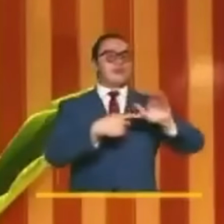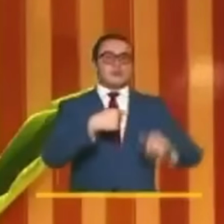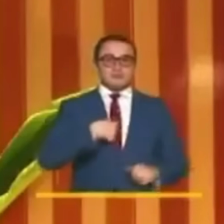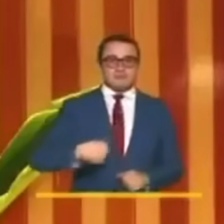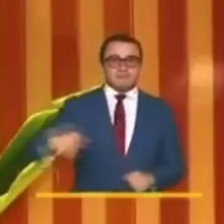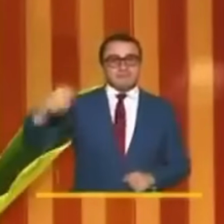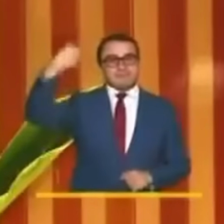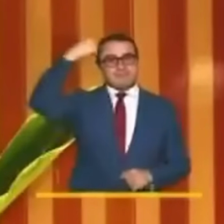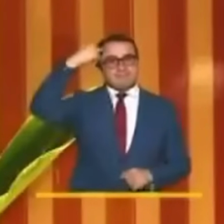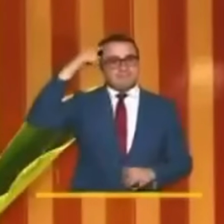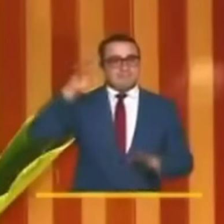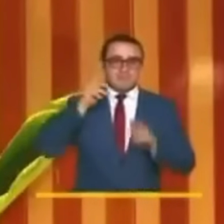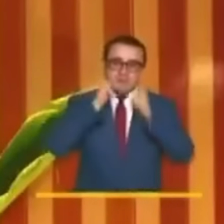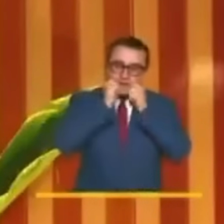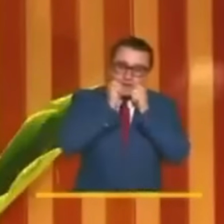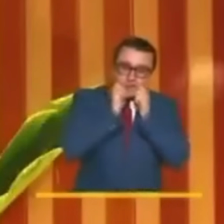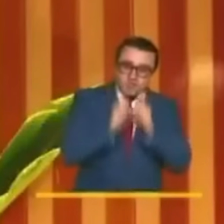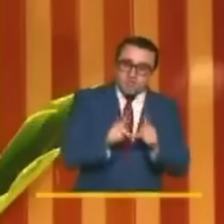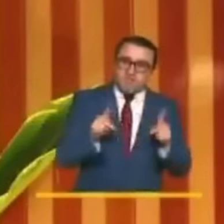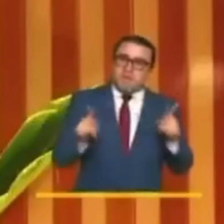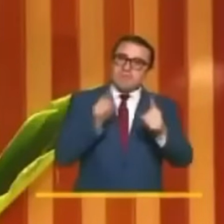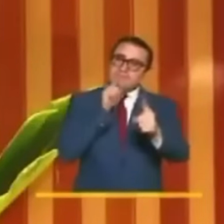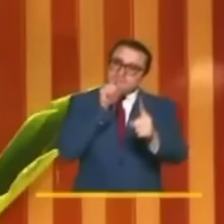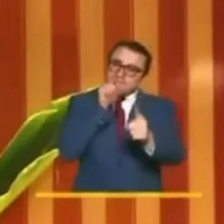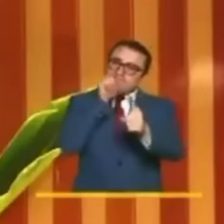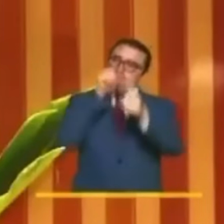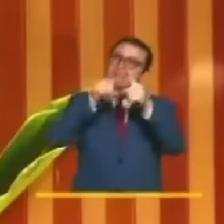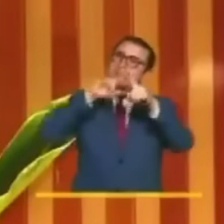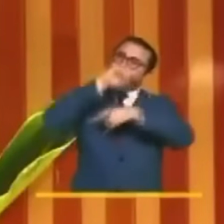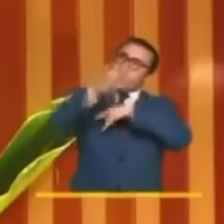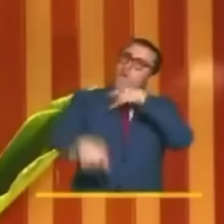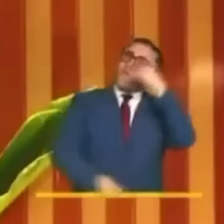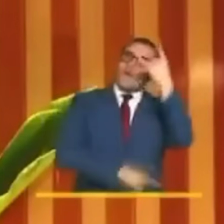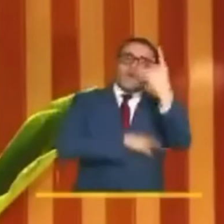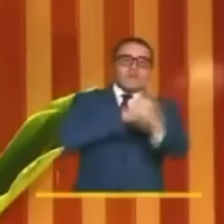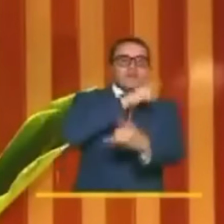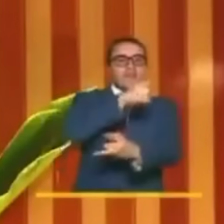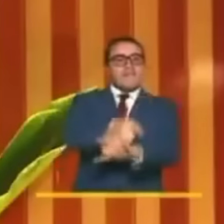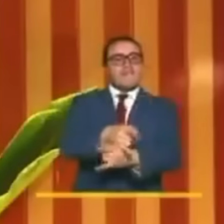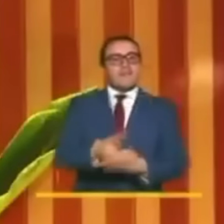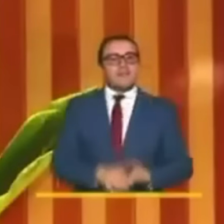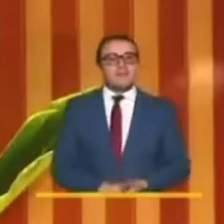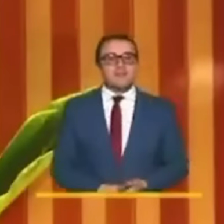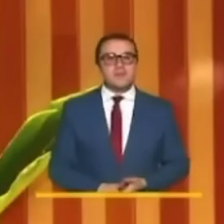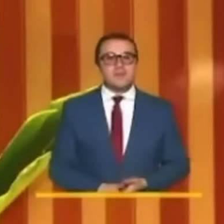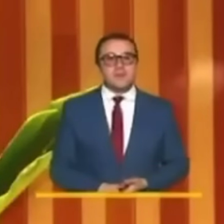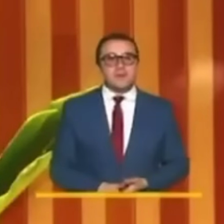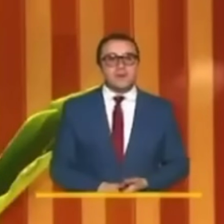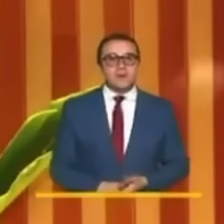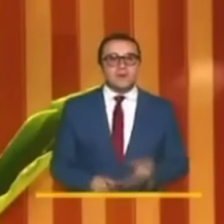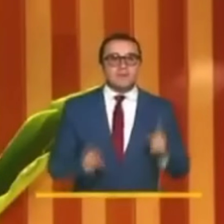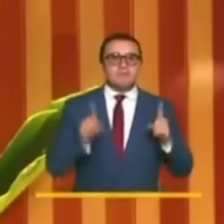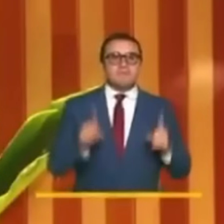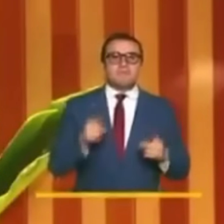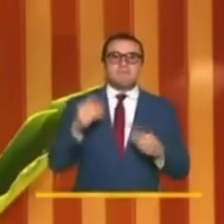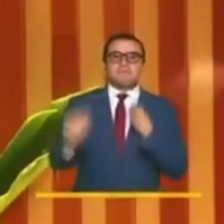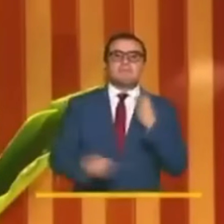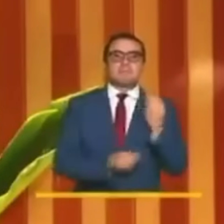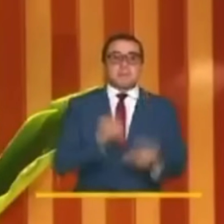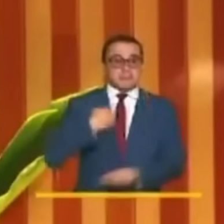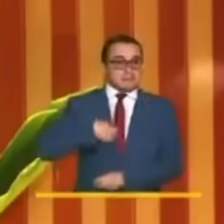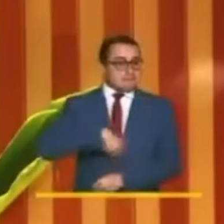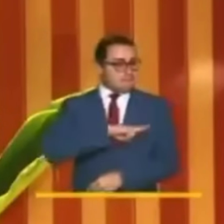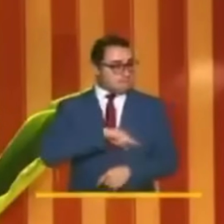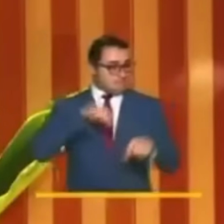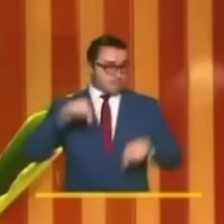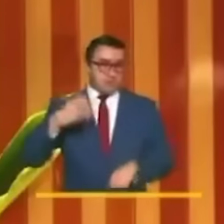de la humanidad es el universo y que solo nos lo impide estarnos matando entre nosotros